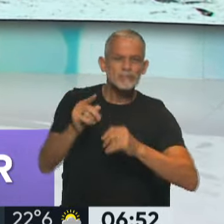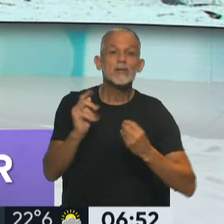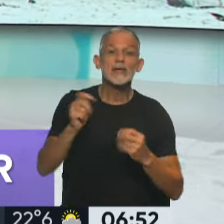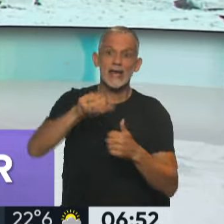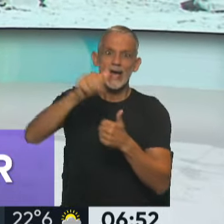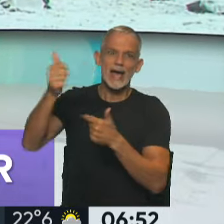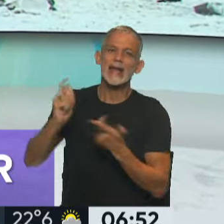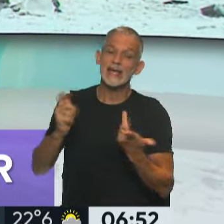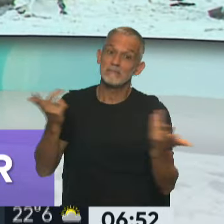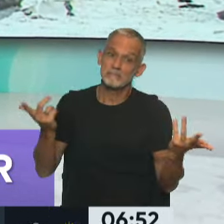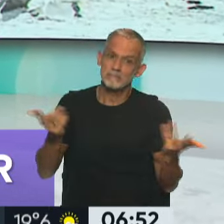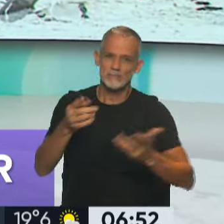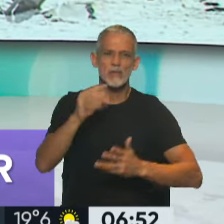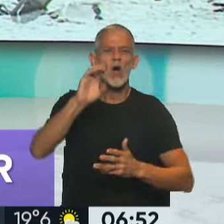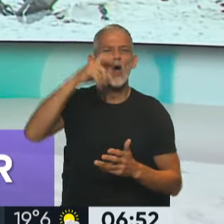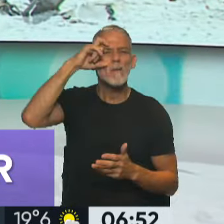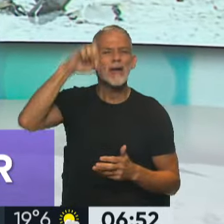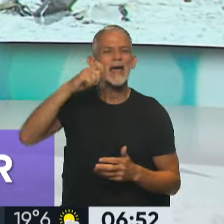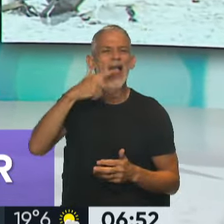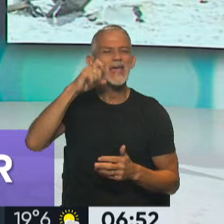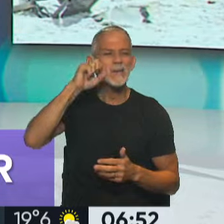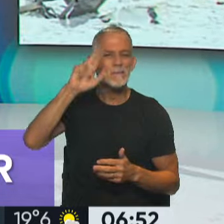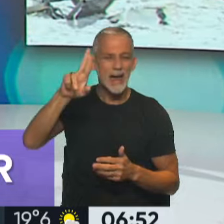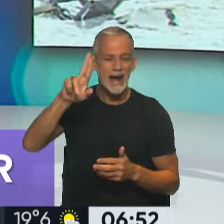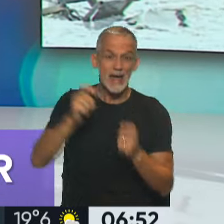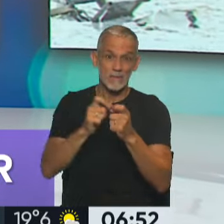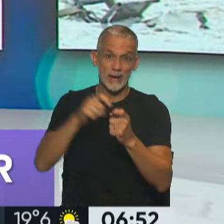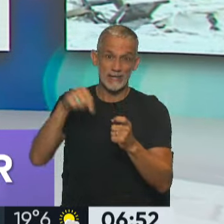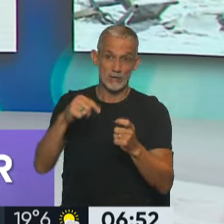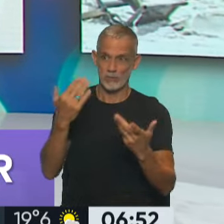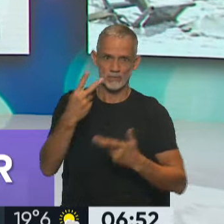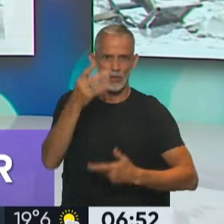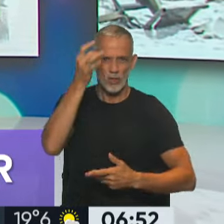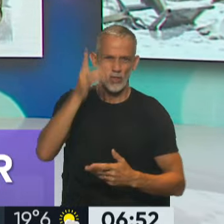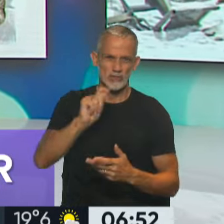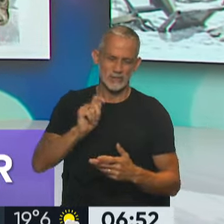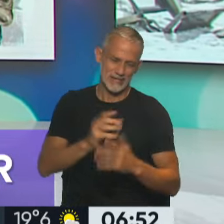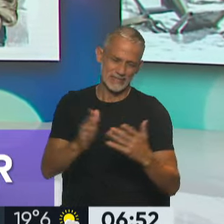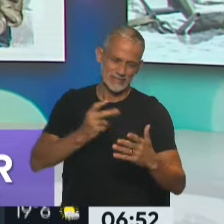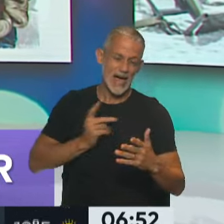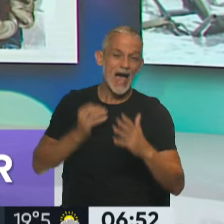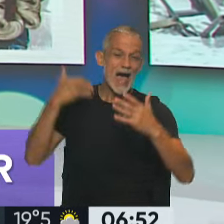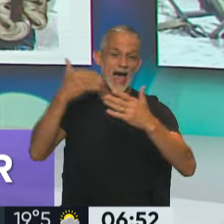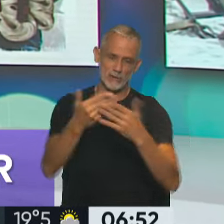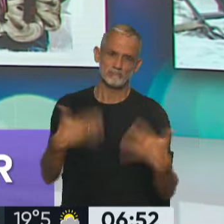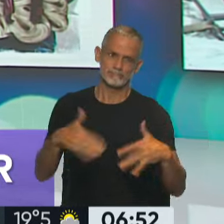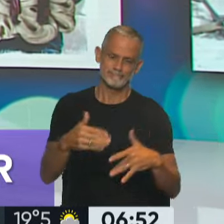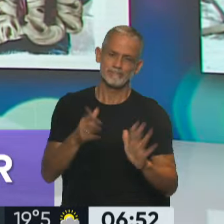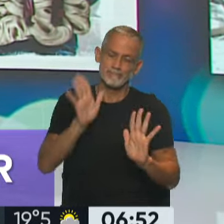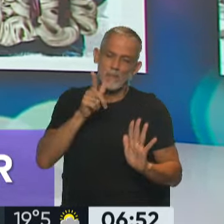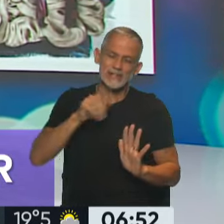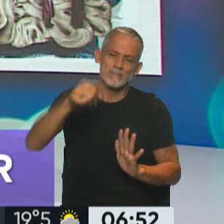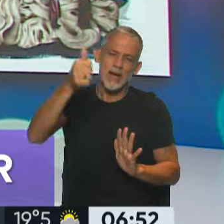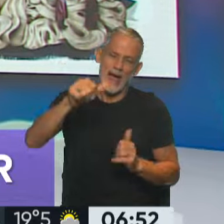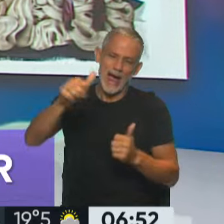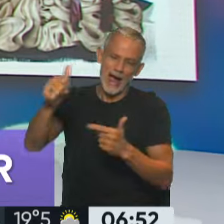premios. Seguramente Oppenheimer, la película de estos últimos 12 meses, será una de las grandes o la gran ganadora de la